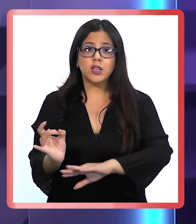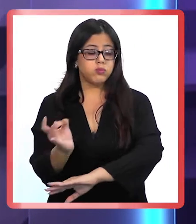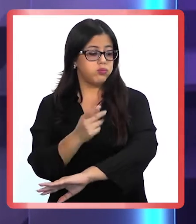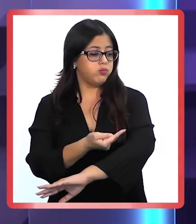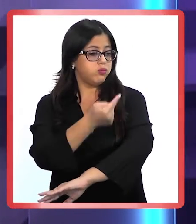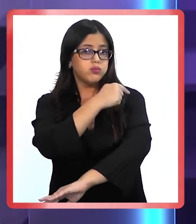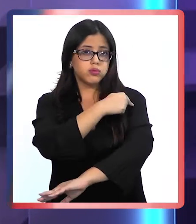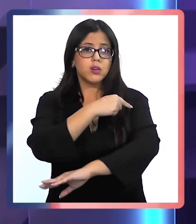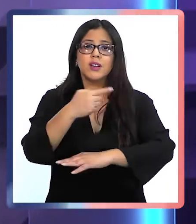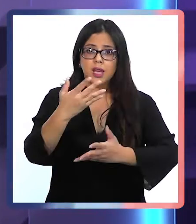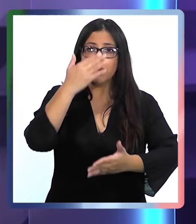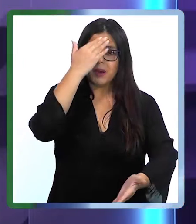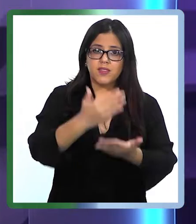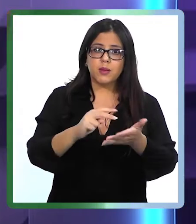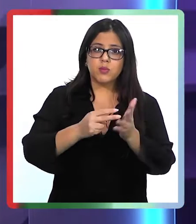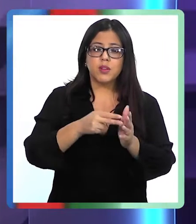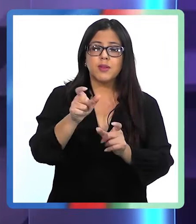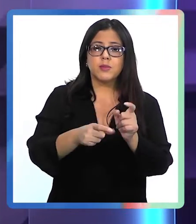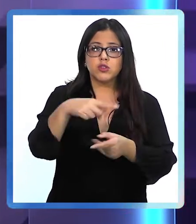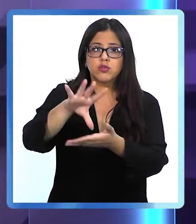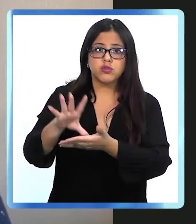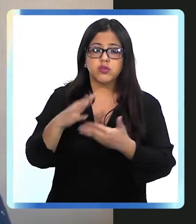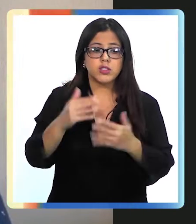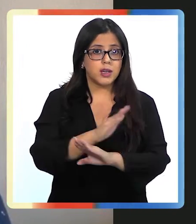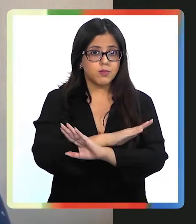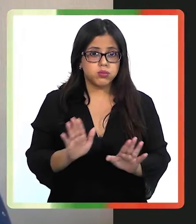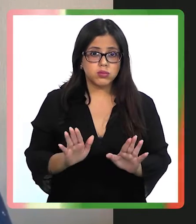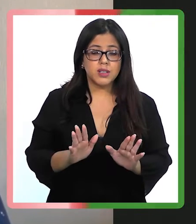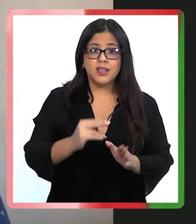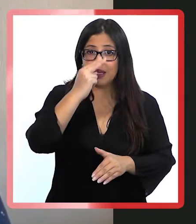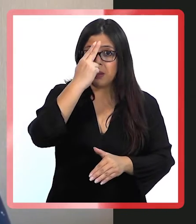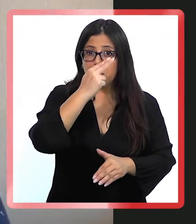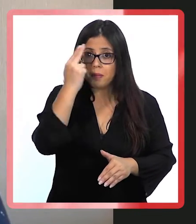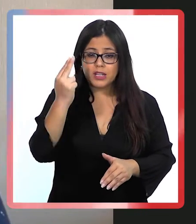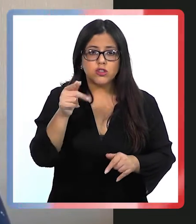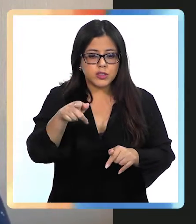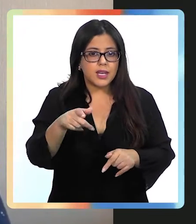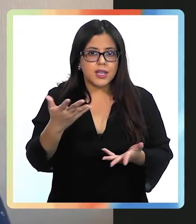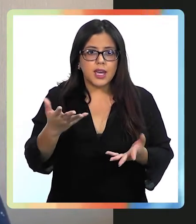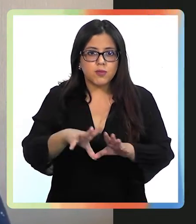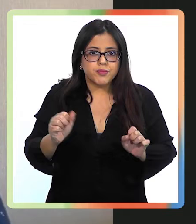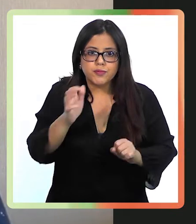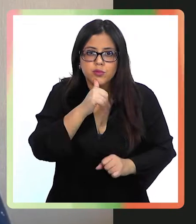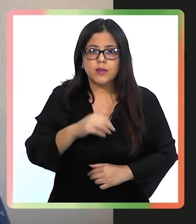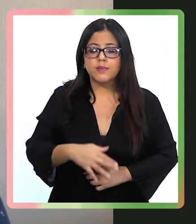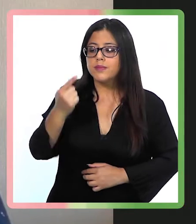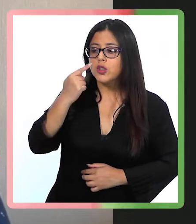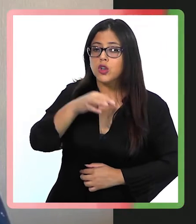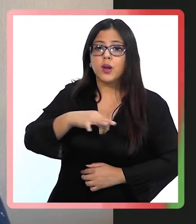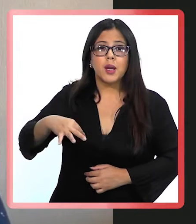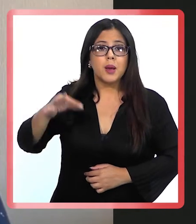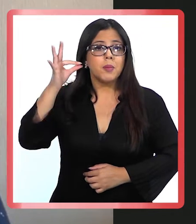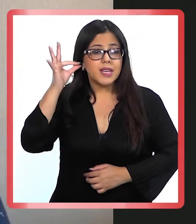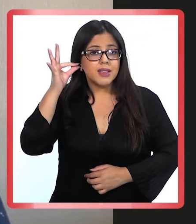esta crisis migratoria. Terminó el mes de marzo y esa promesa no se cumplió. Bueno, efectivamente, tal como lo indicas tú, que nosotros esperábamos que la ministra